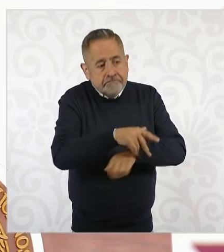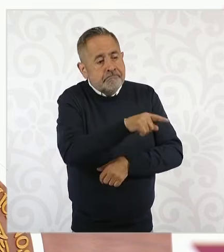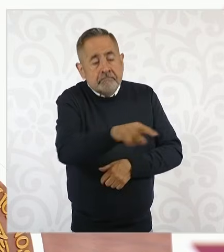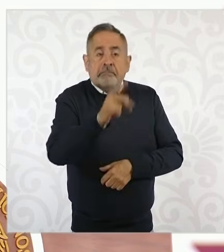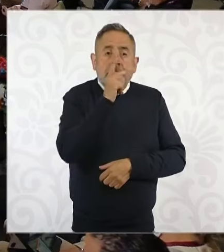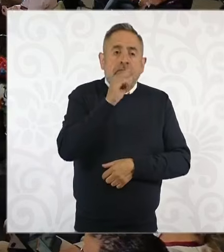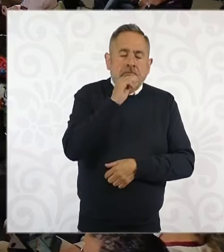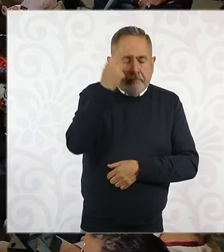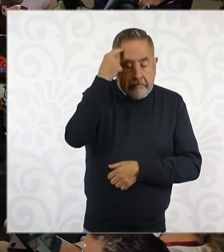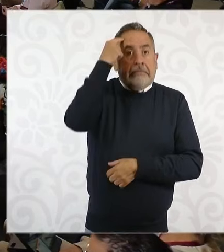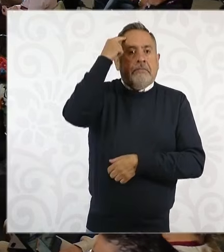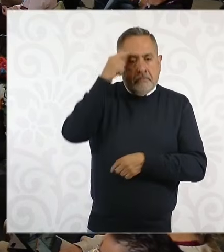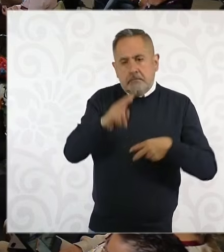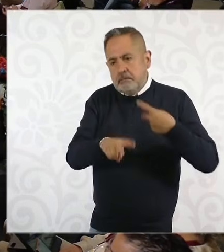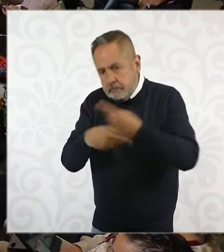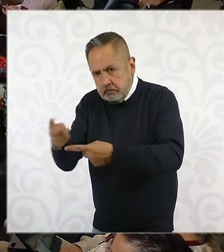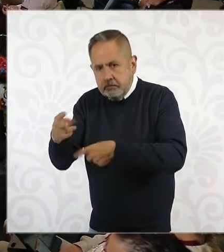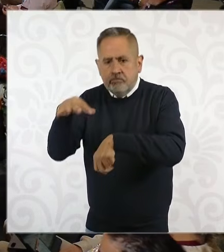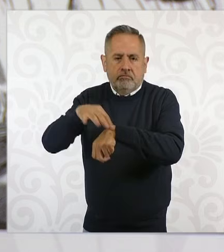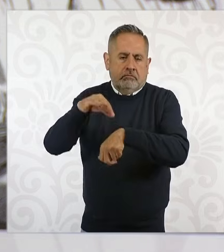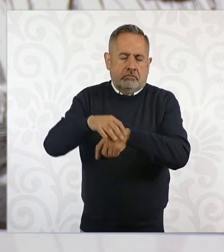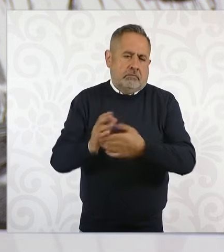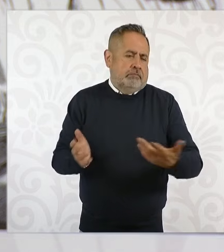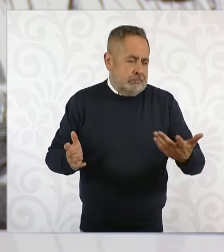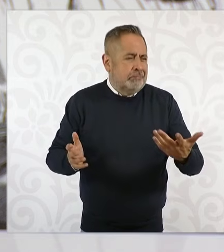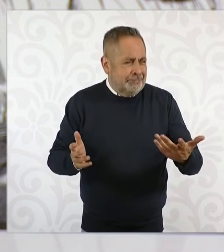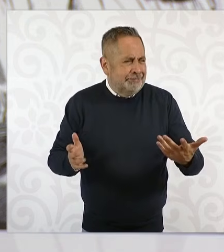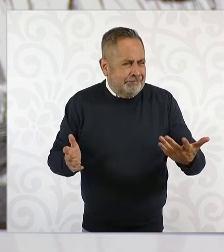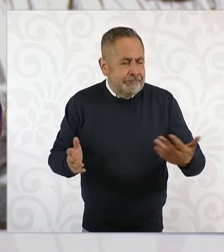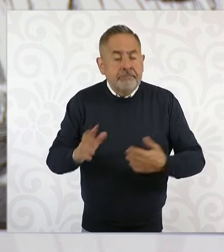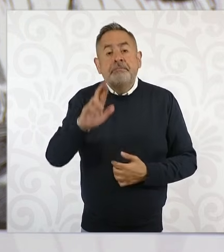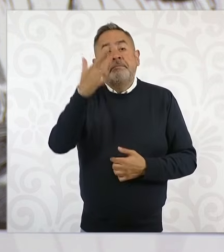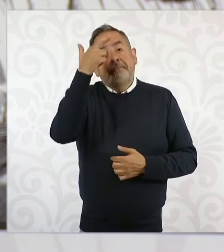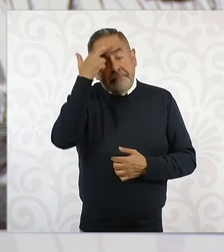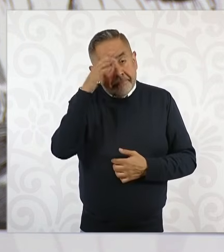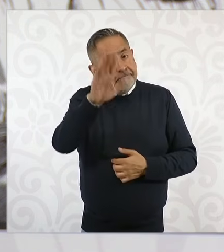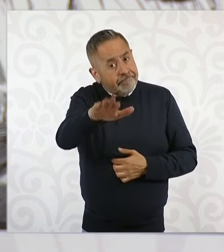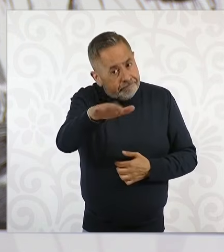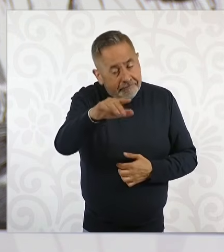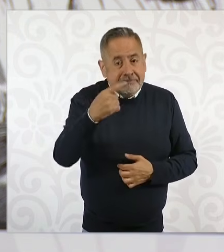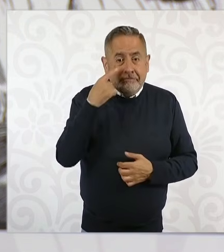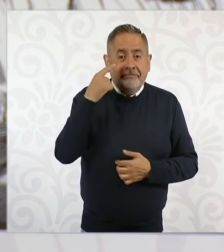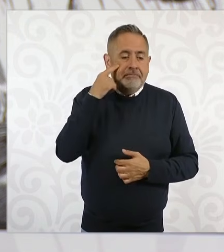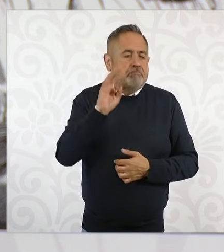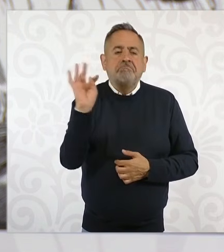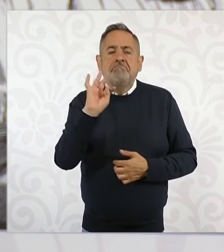necesarias. Recuerden que si se atiende algún asunto de